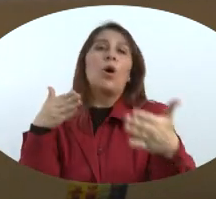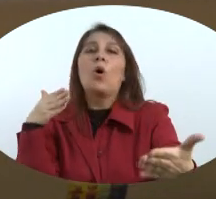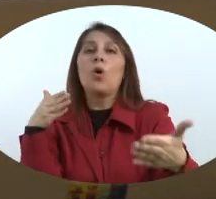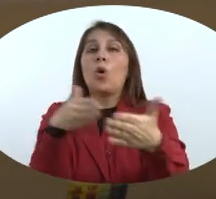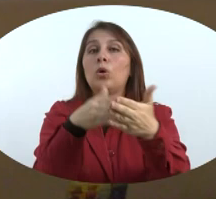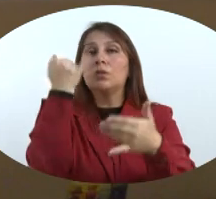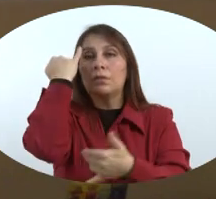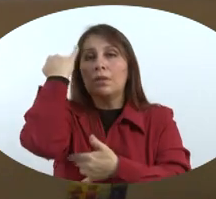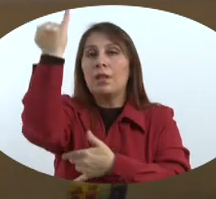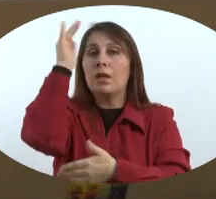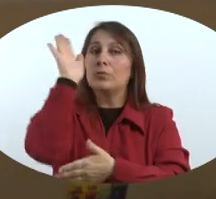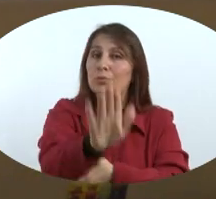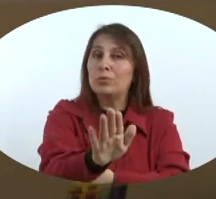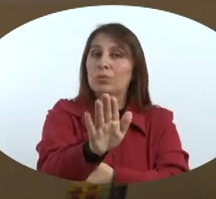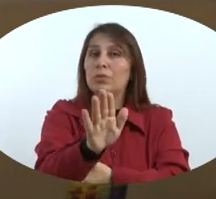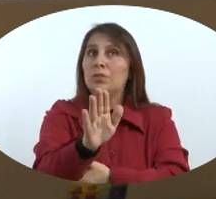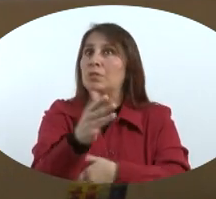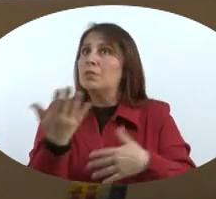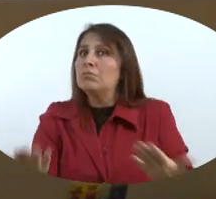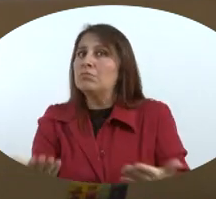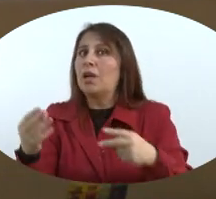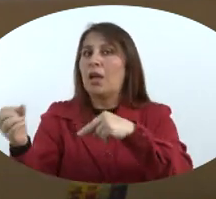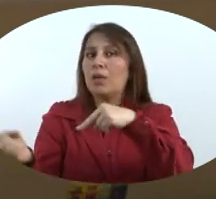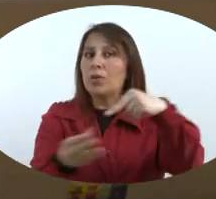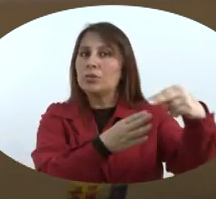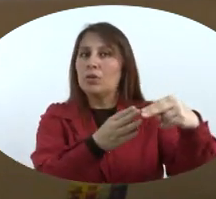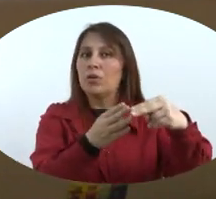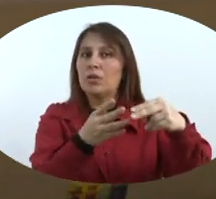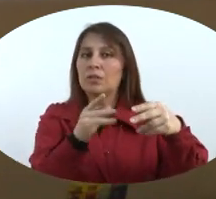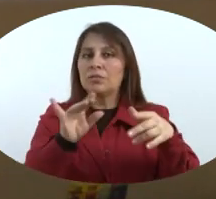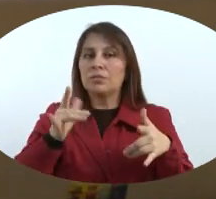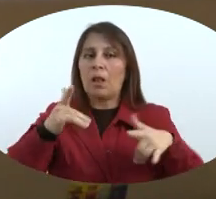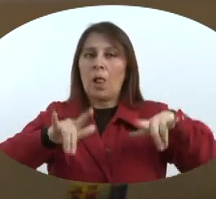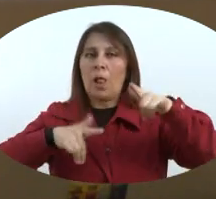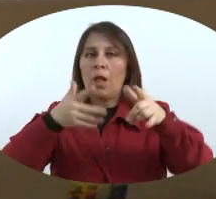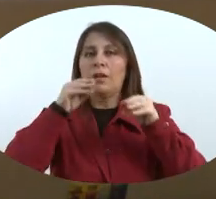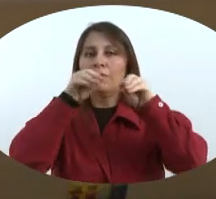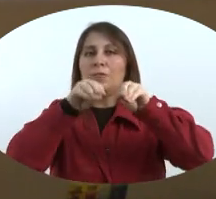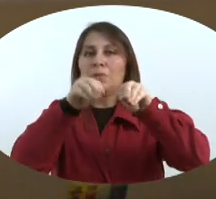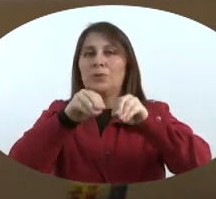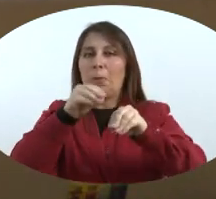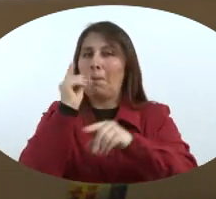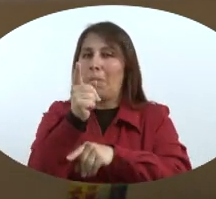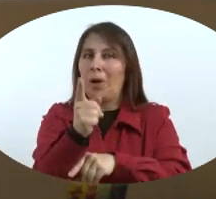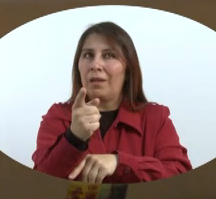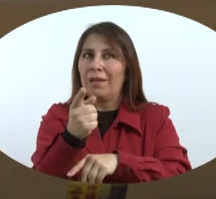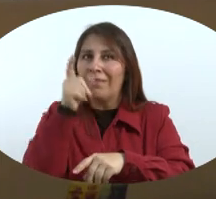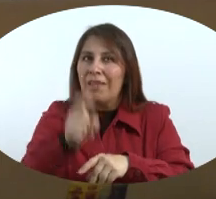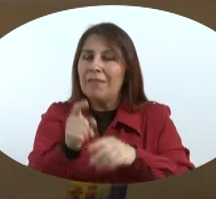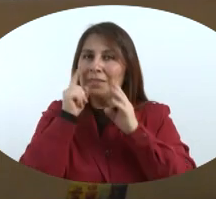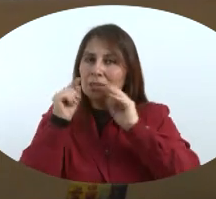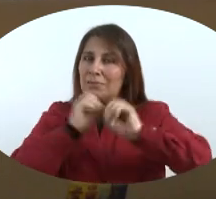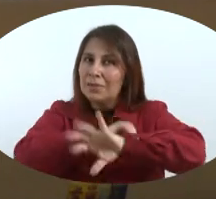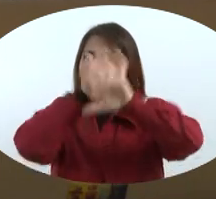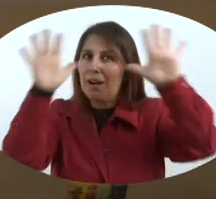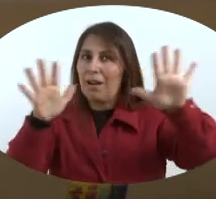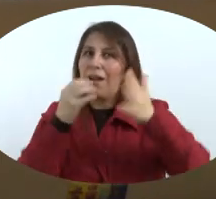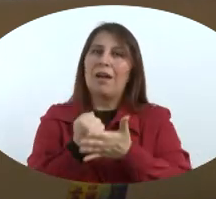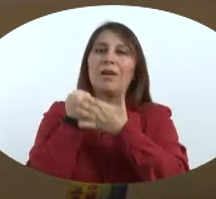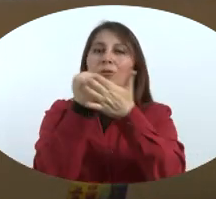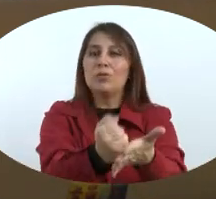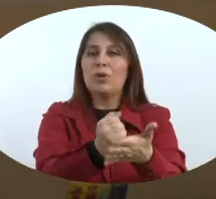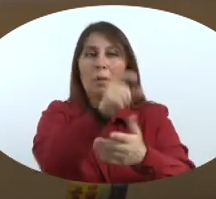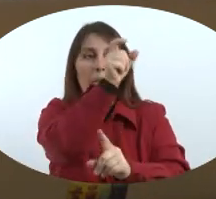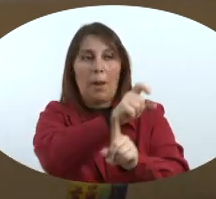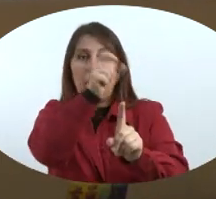directamente contra la idea de que efectivamente la educación es un instrumento de formación política y que además permite a